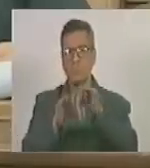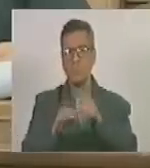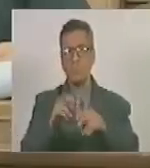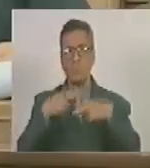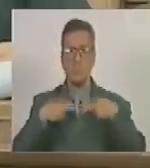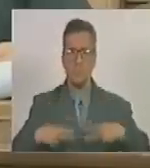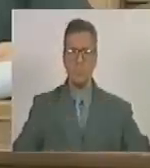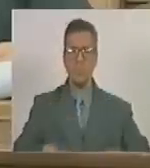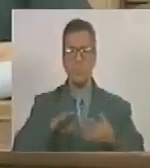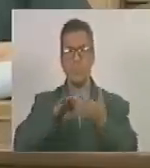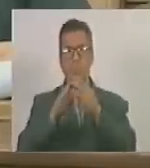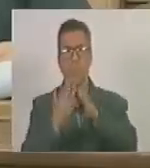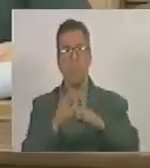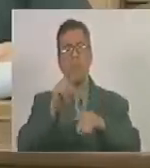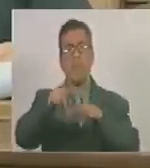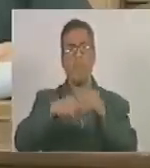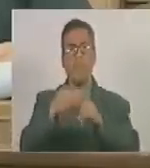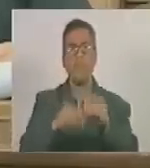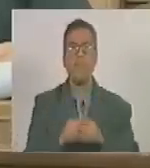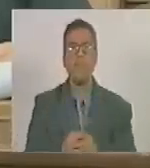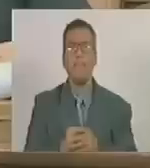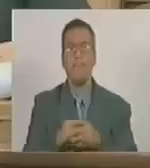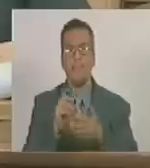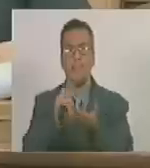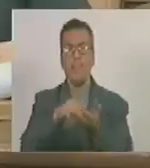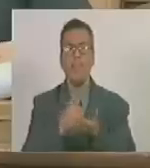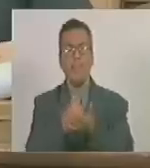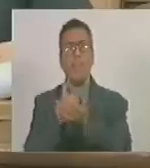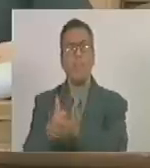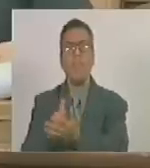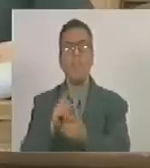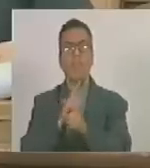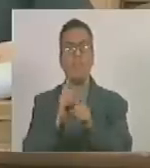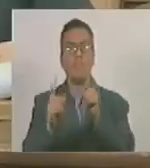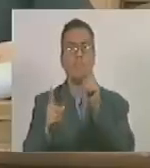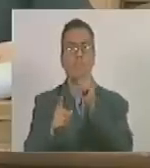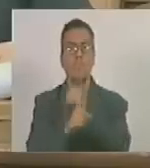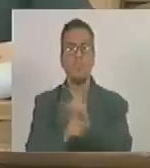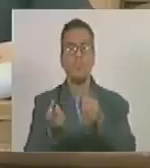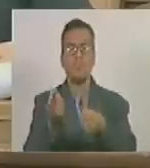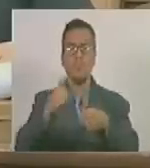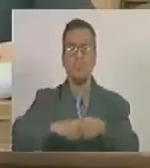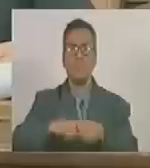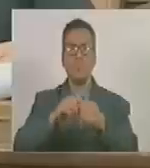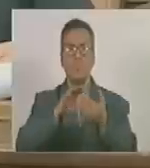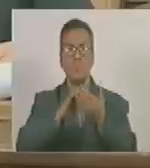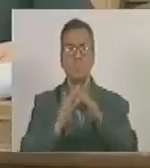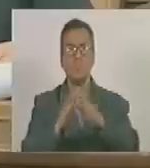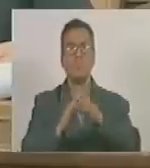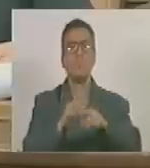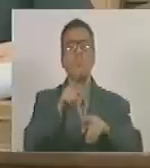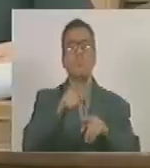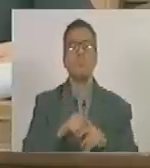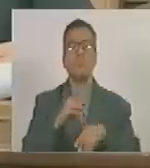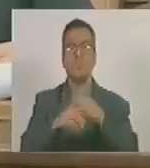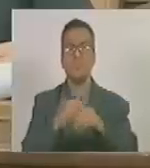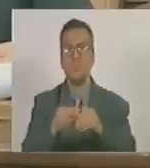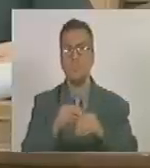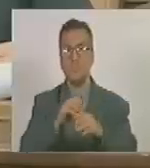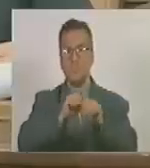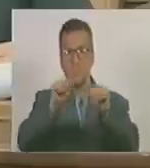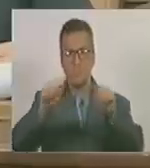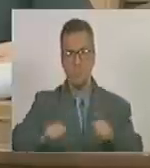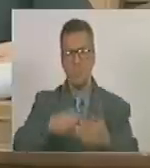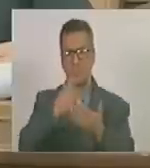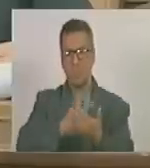vida comunitaria, a los fines de contribuir a la transformación integral de la comunidad, en el marco del Sistema